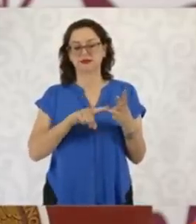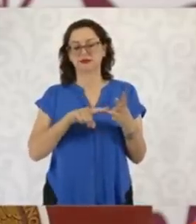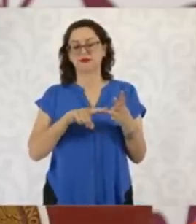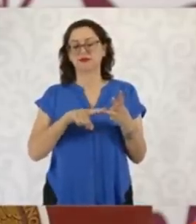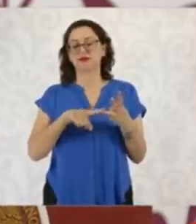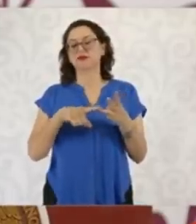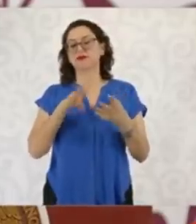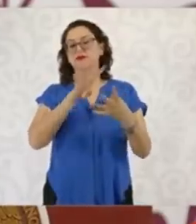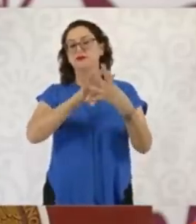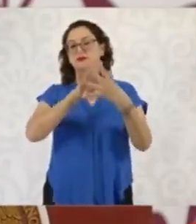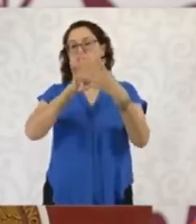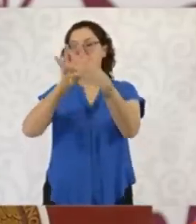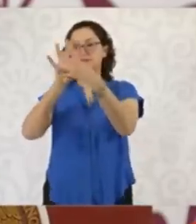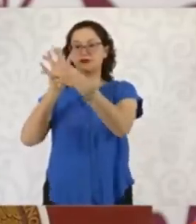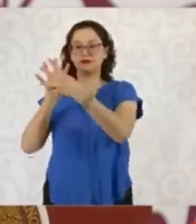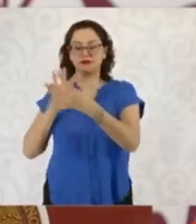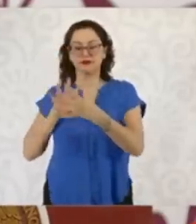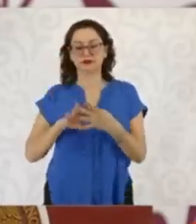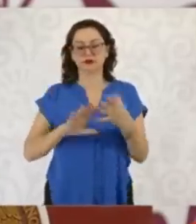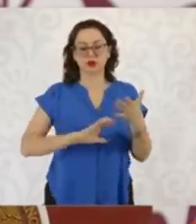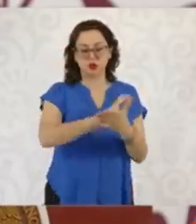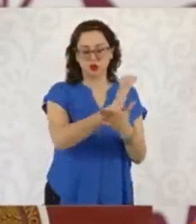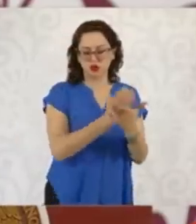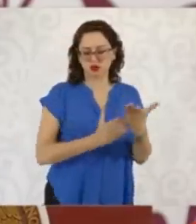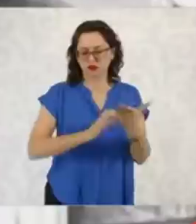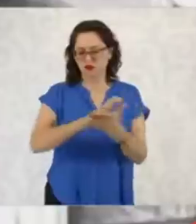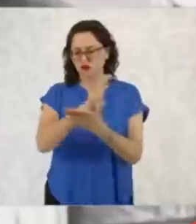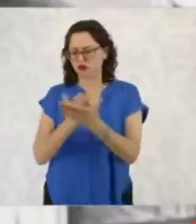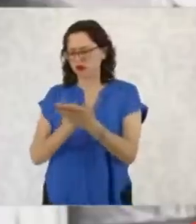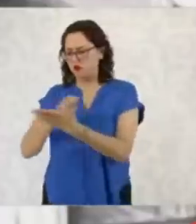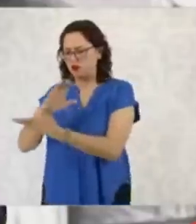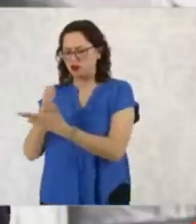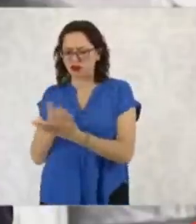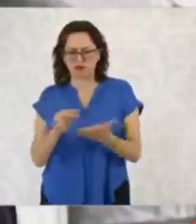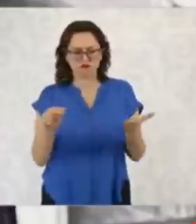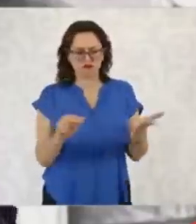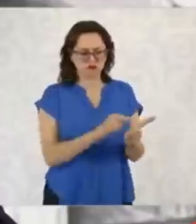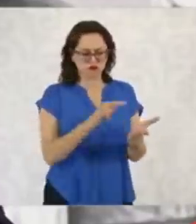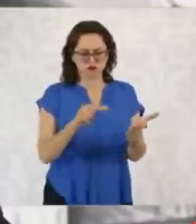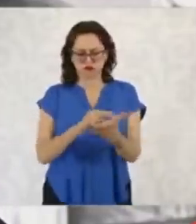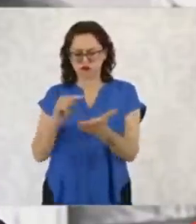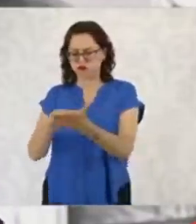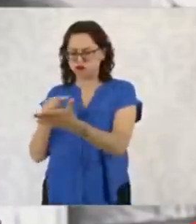prisiones, 30 contratos en total, por un